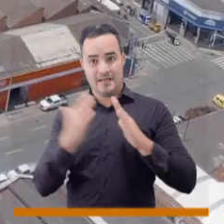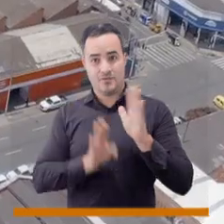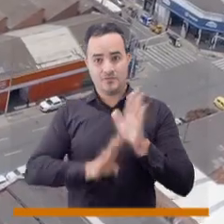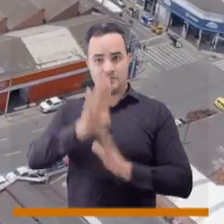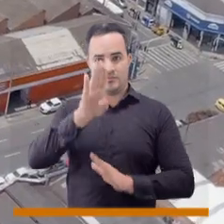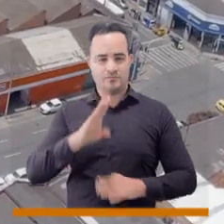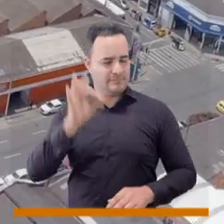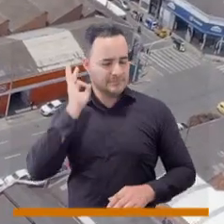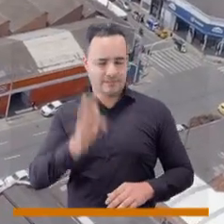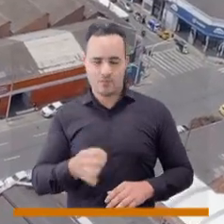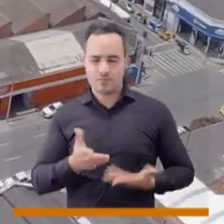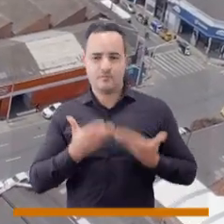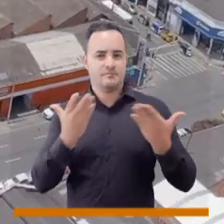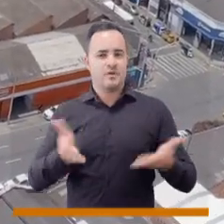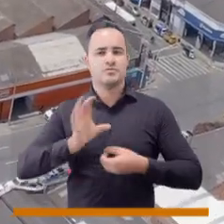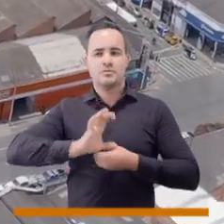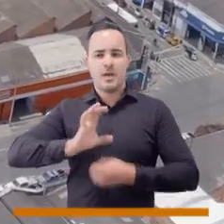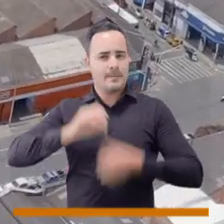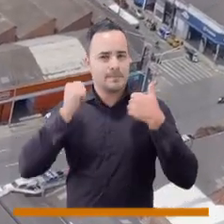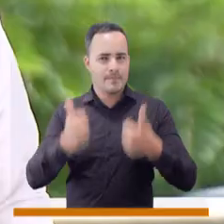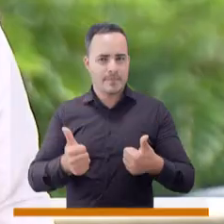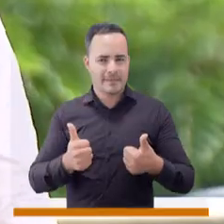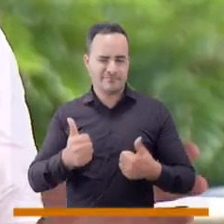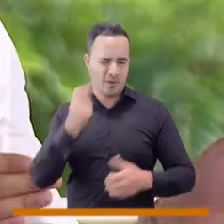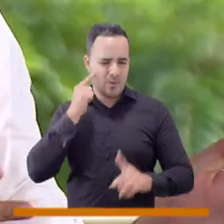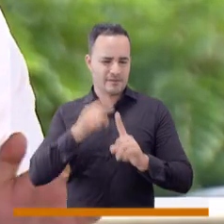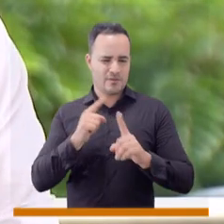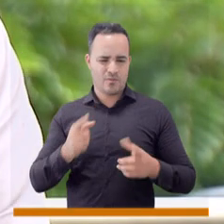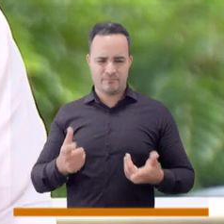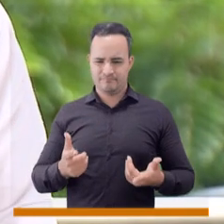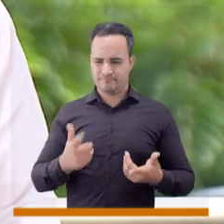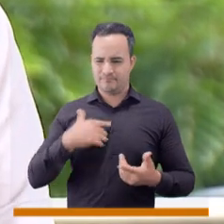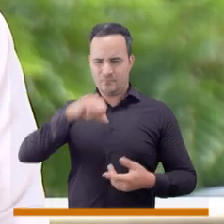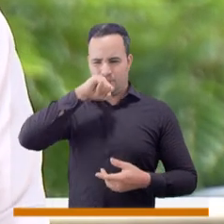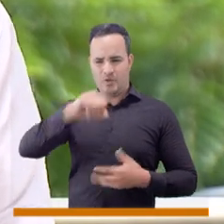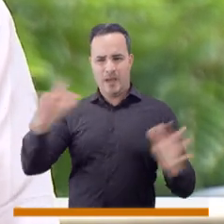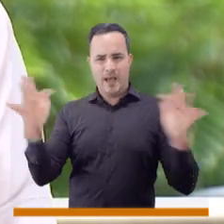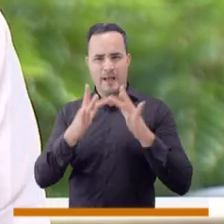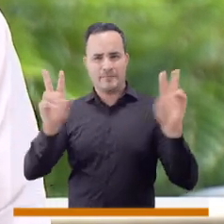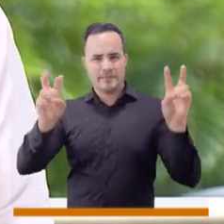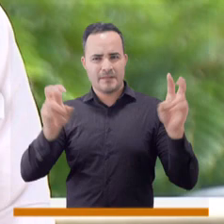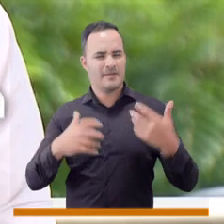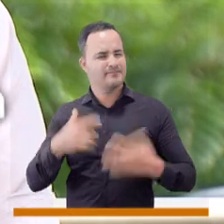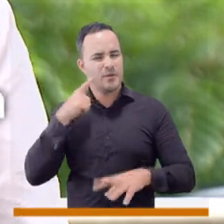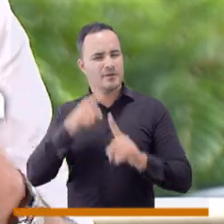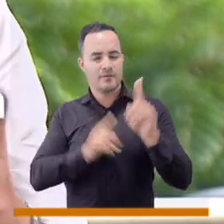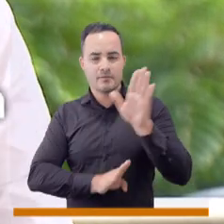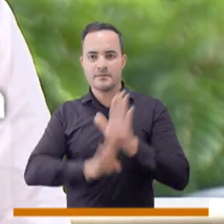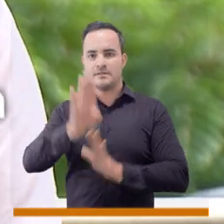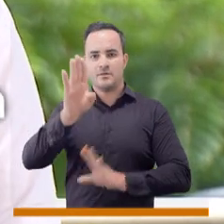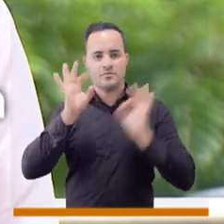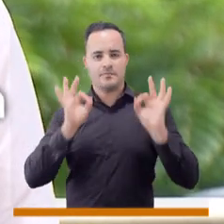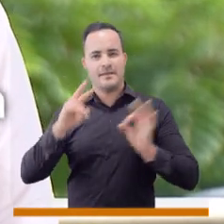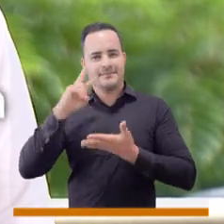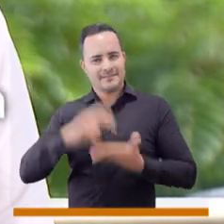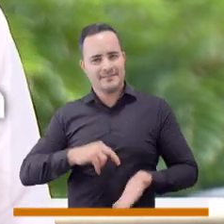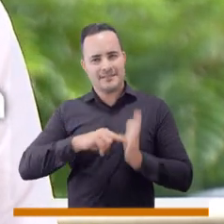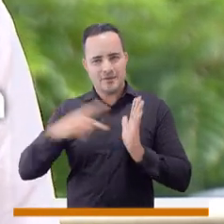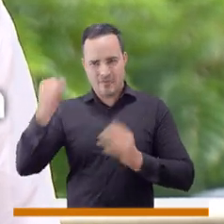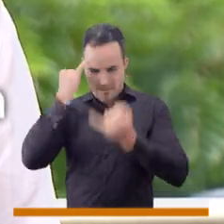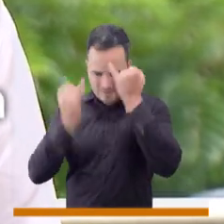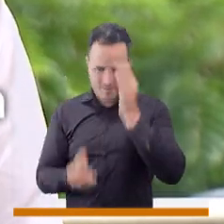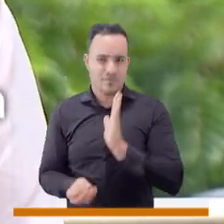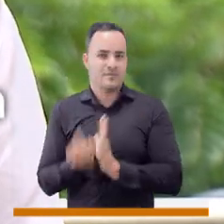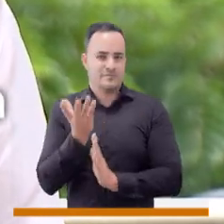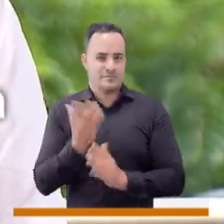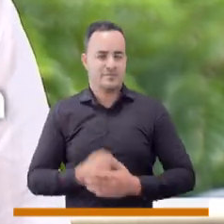es esencial en una ciudad para que sea mucho más competitiva, para que busquemos la vocación, como muy bien lo decía Carlos, hacia el desarrollo óptimo de ciencia,